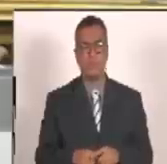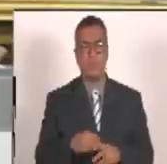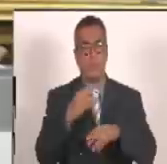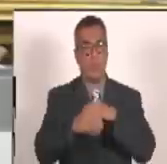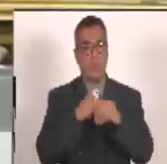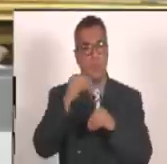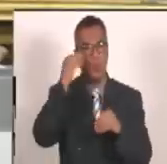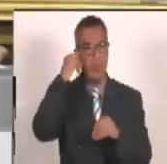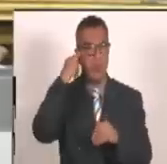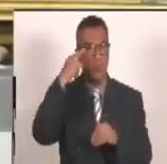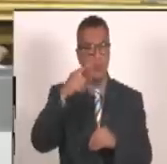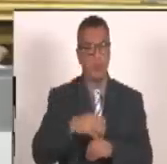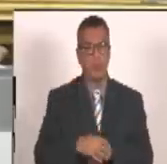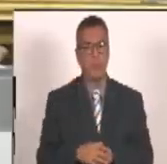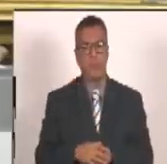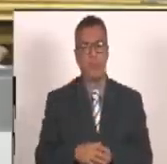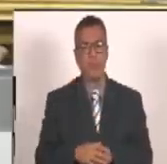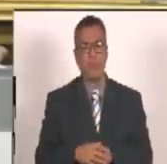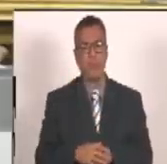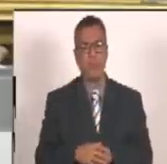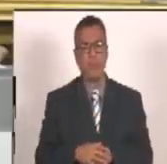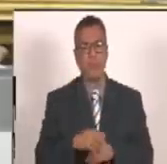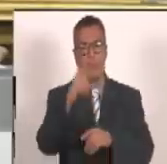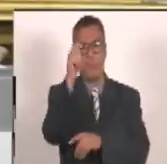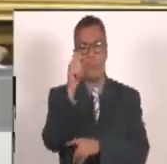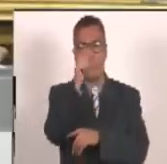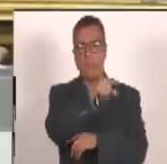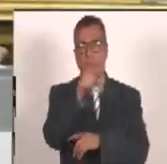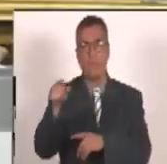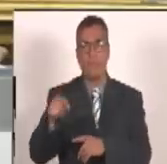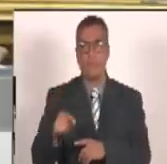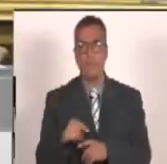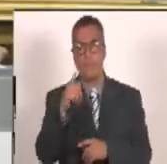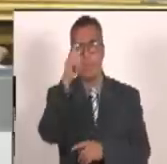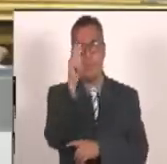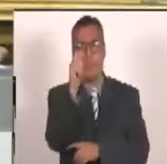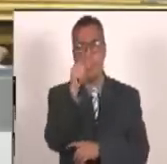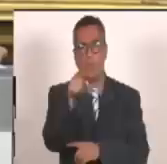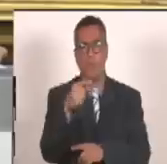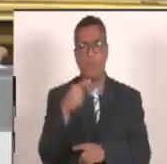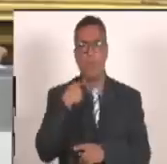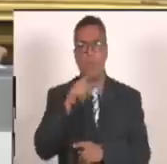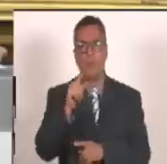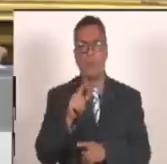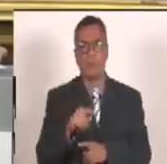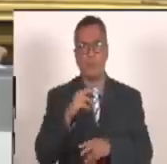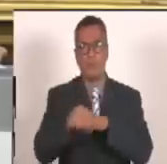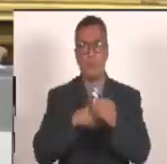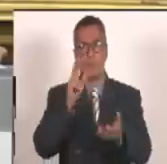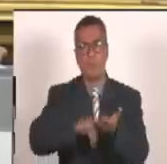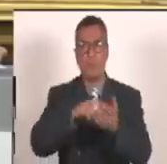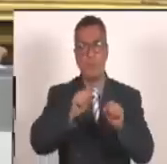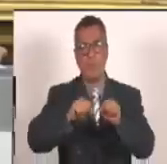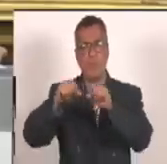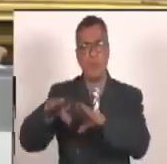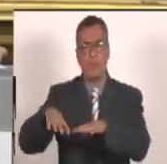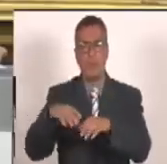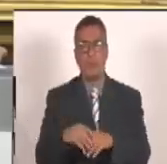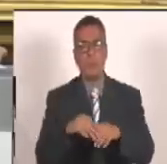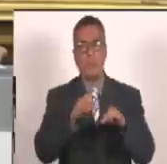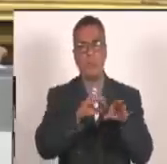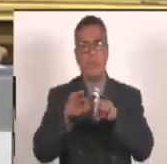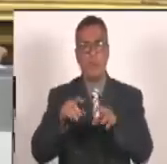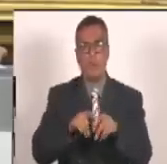En consideración, las honorables diputadas y los honorables diputados que estén a favor de aceptar la renuncia